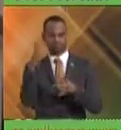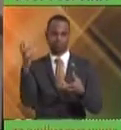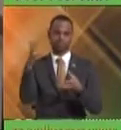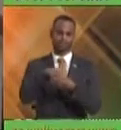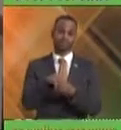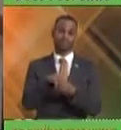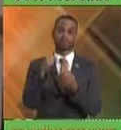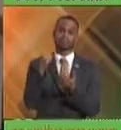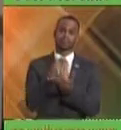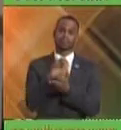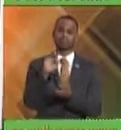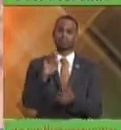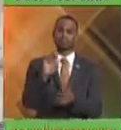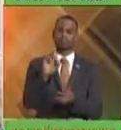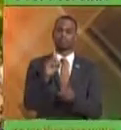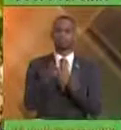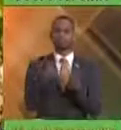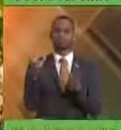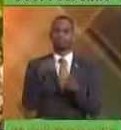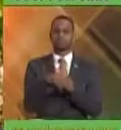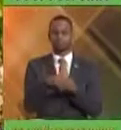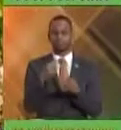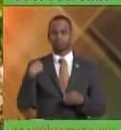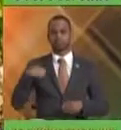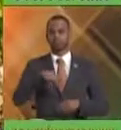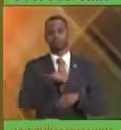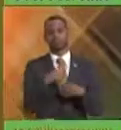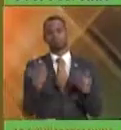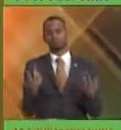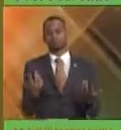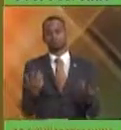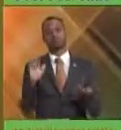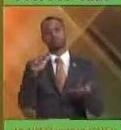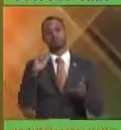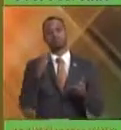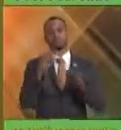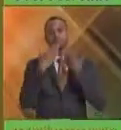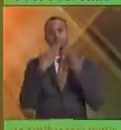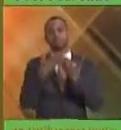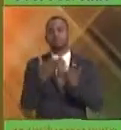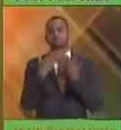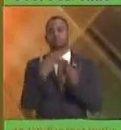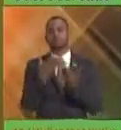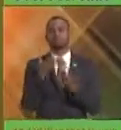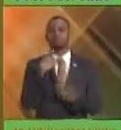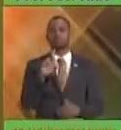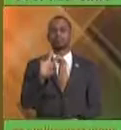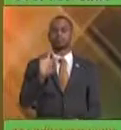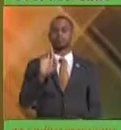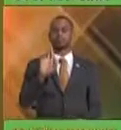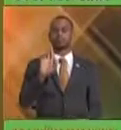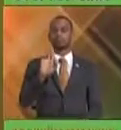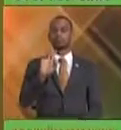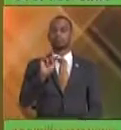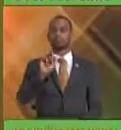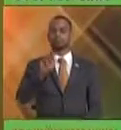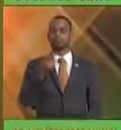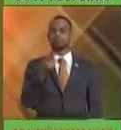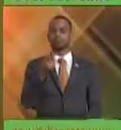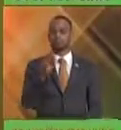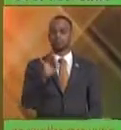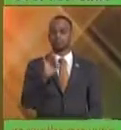en el sello rld se incluye y nosotros pues no tenemos más que agradecerles a ruth del programa de las naciones